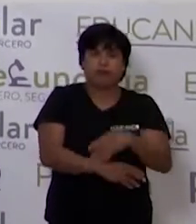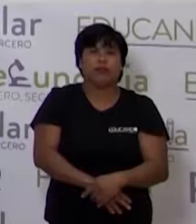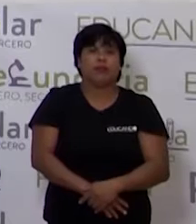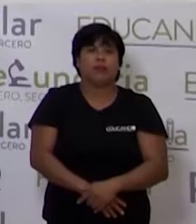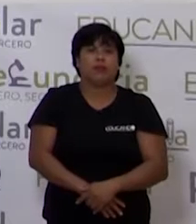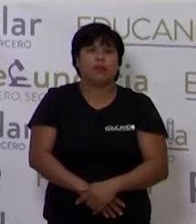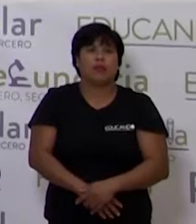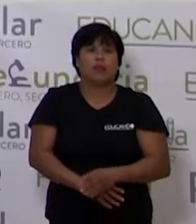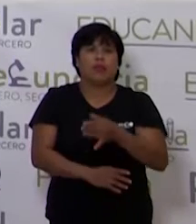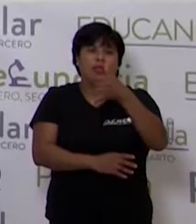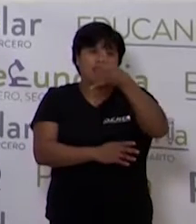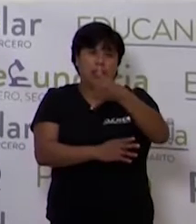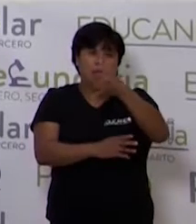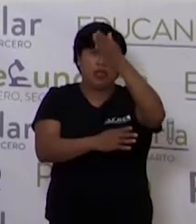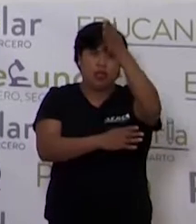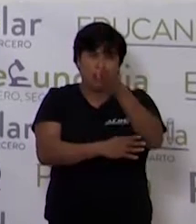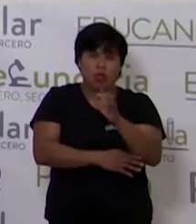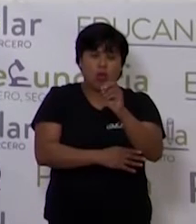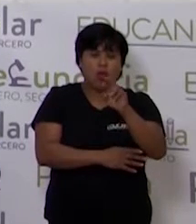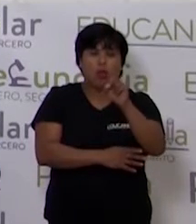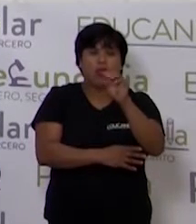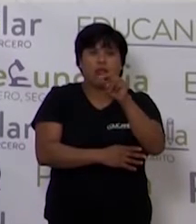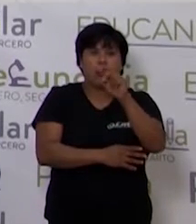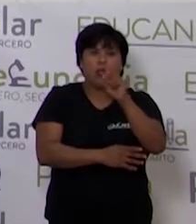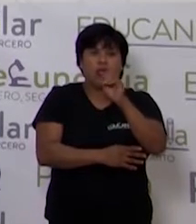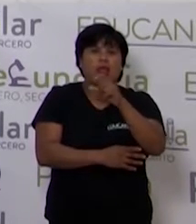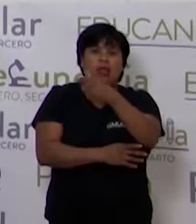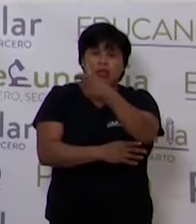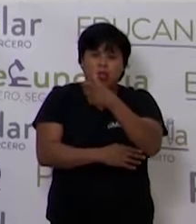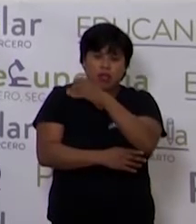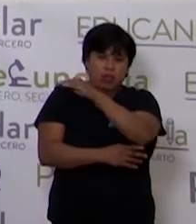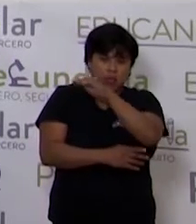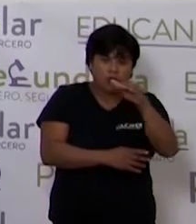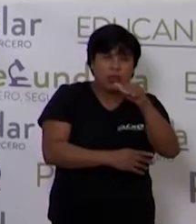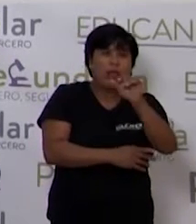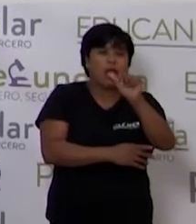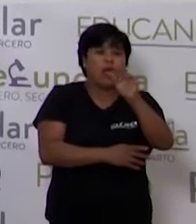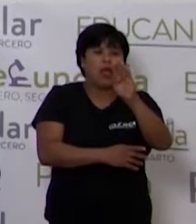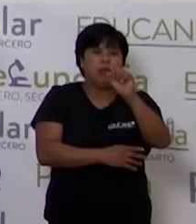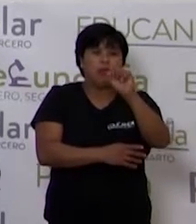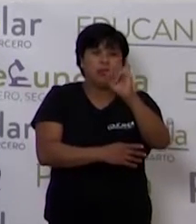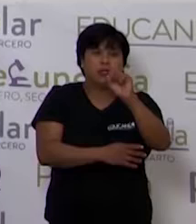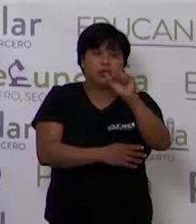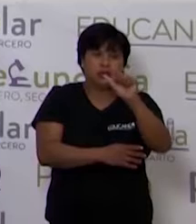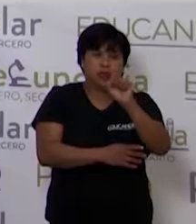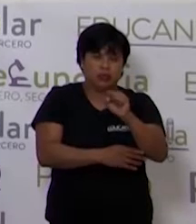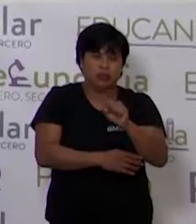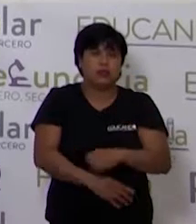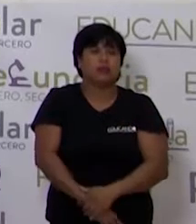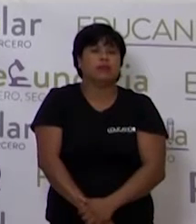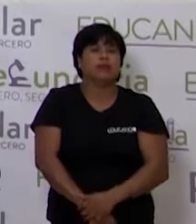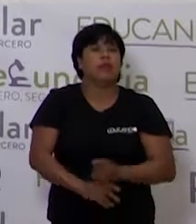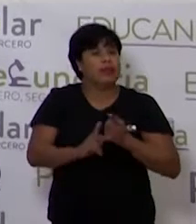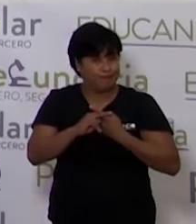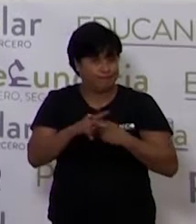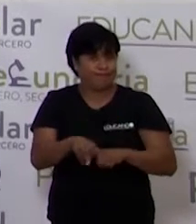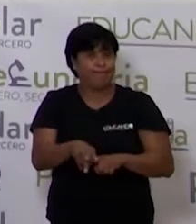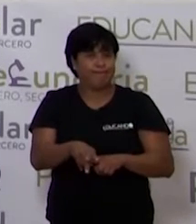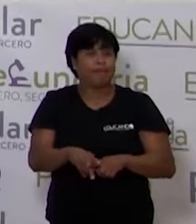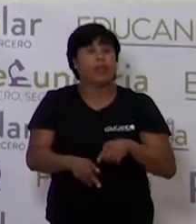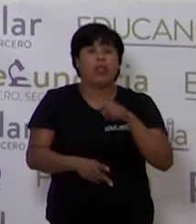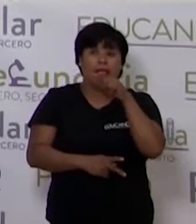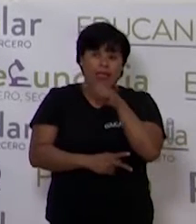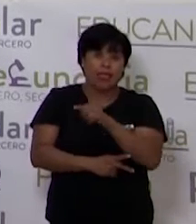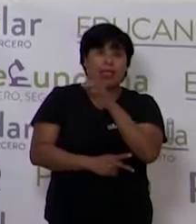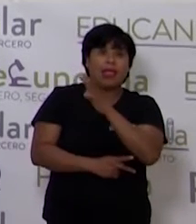El eje de las Y ordenada y el eje de las X abscisa. Bueno, empecemos. Aquí hay